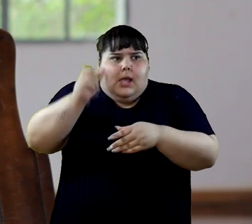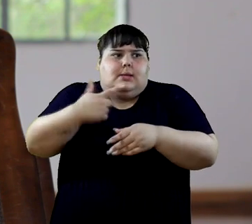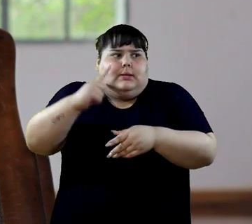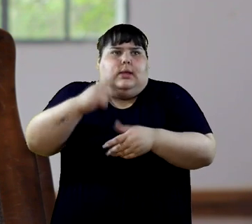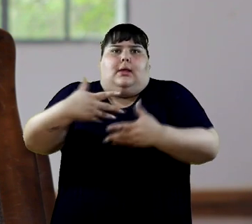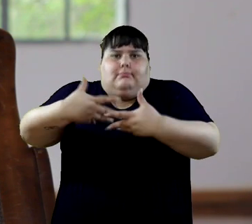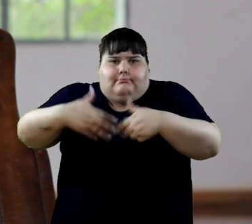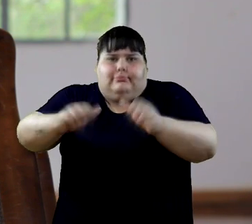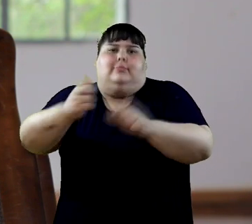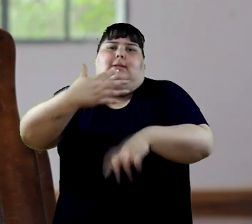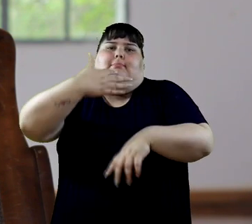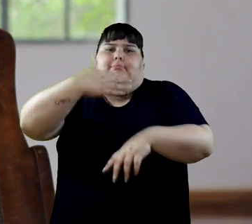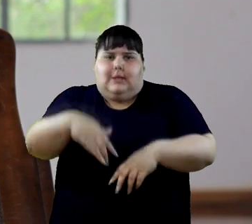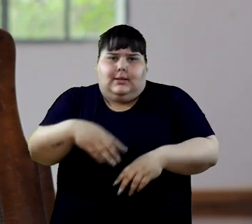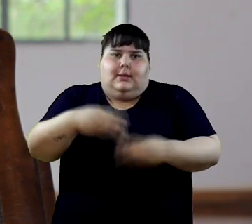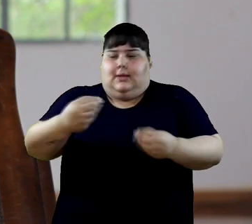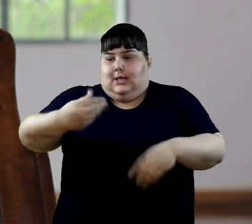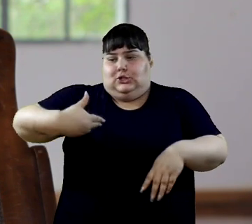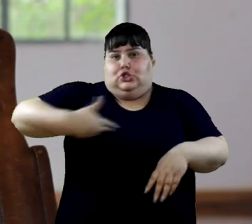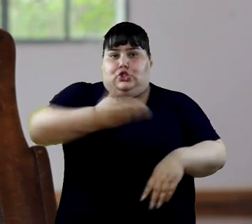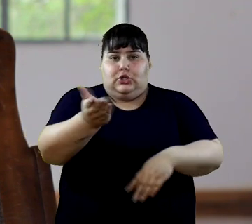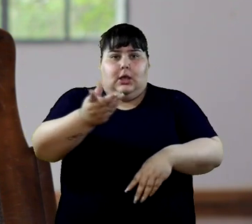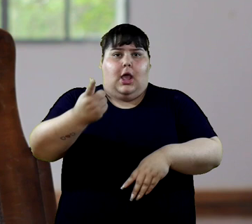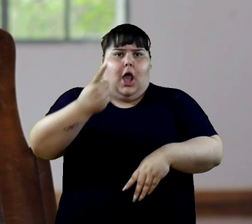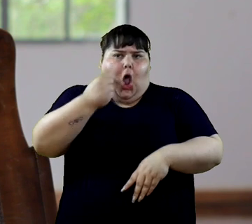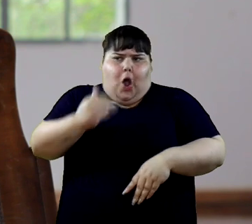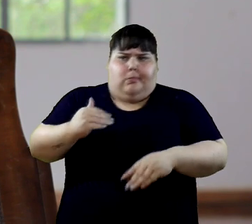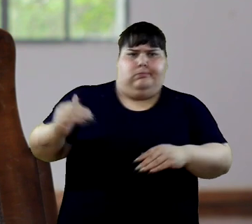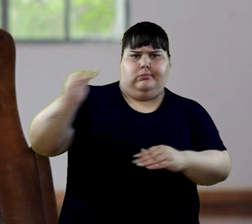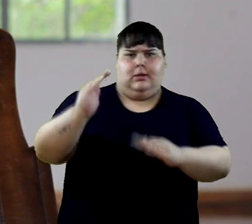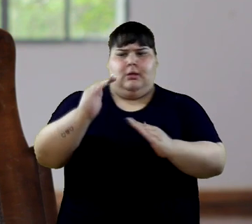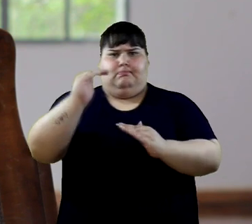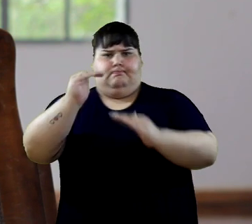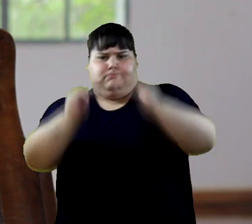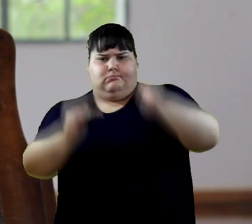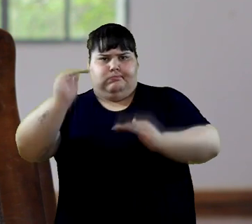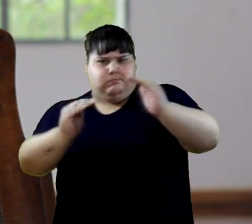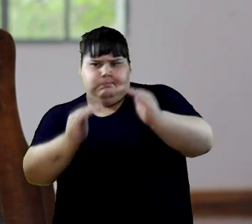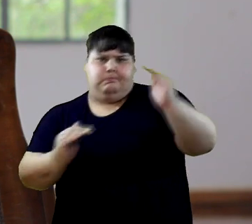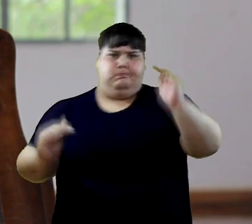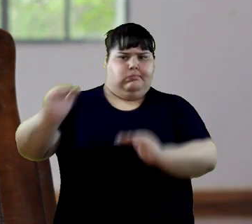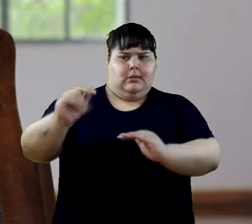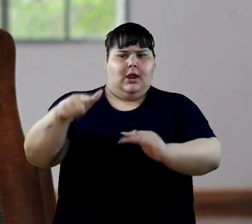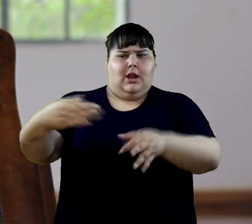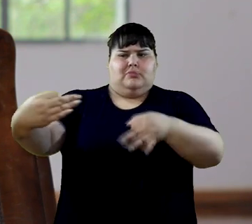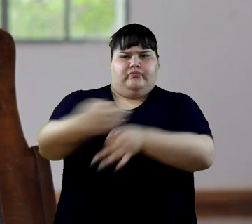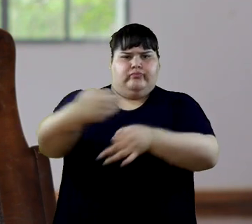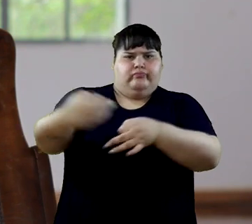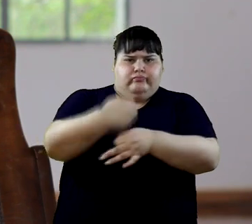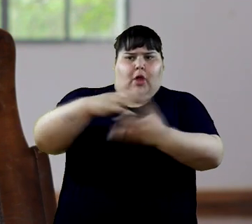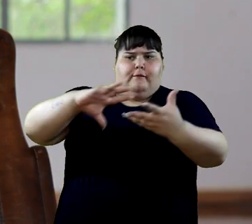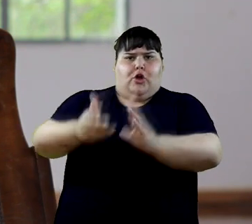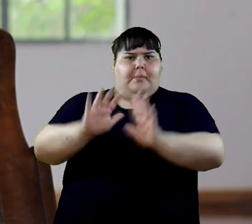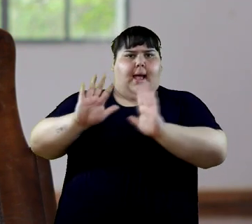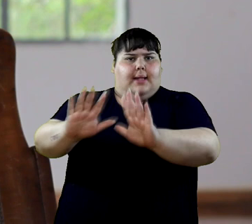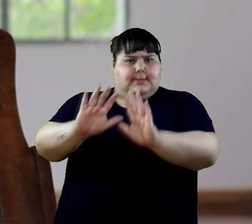obviamente también estamos en una sociedad machista, patriarcal, asimétrica, ¿no? Donde nos han educado y nos